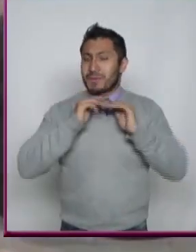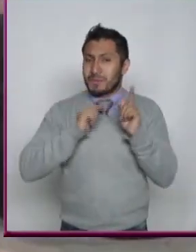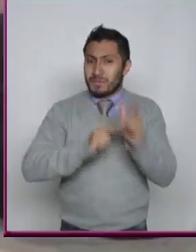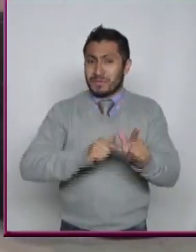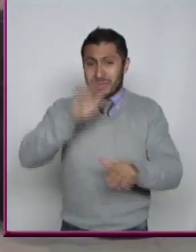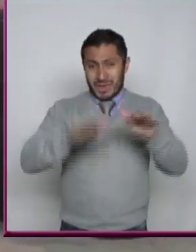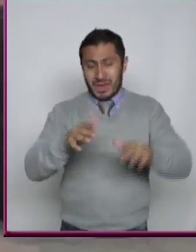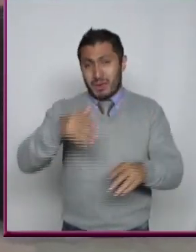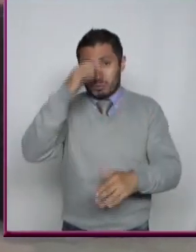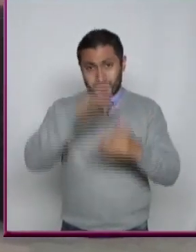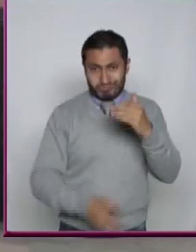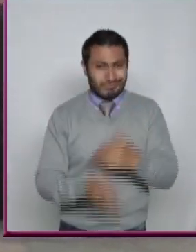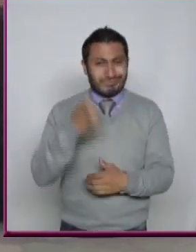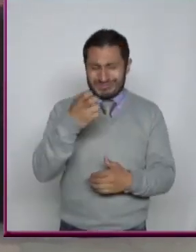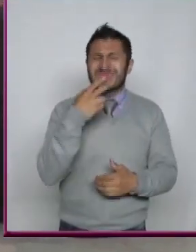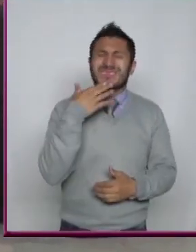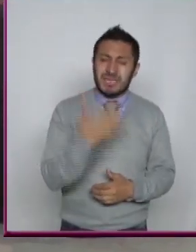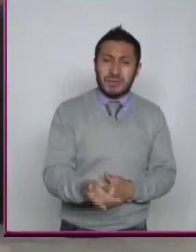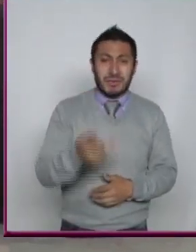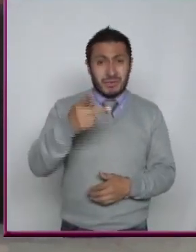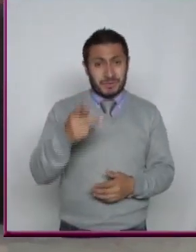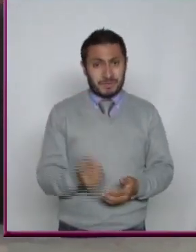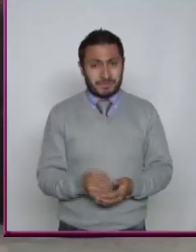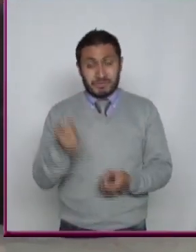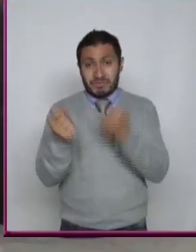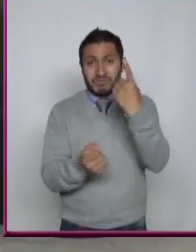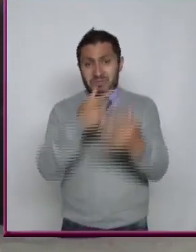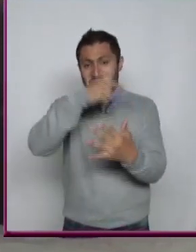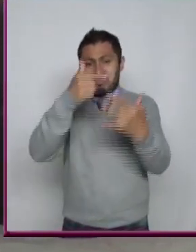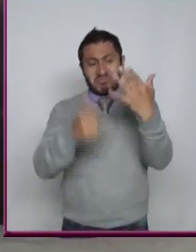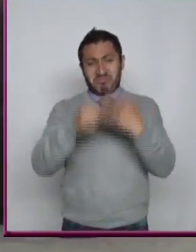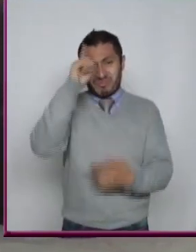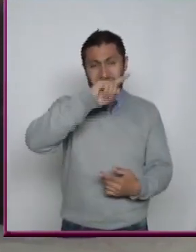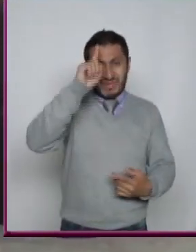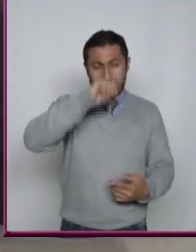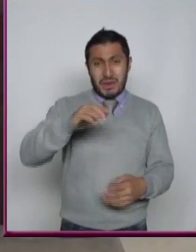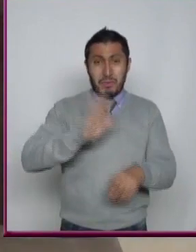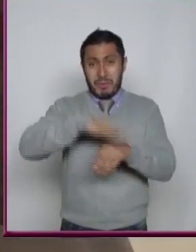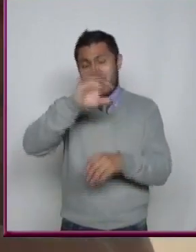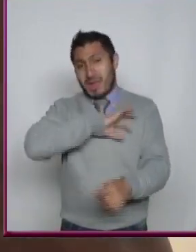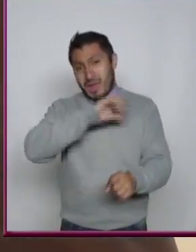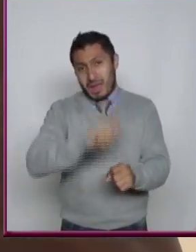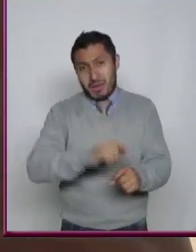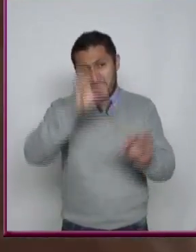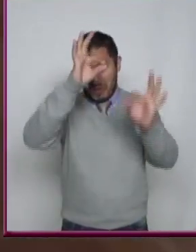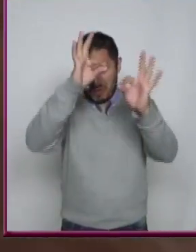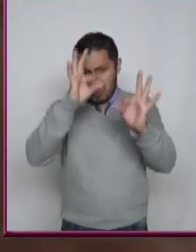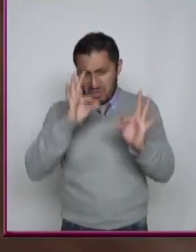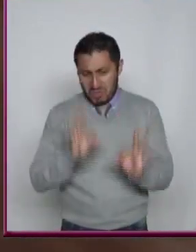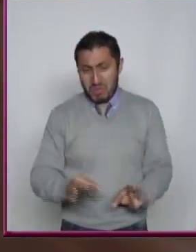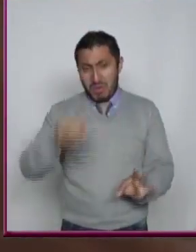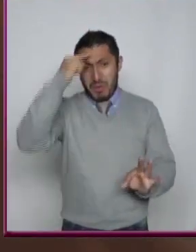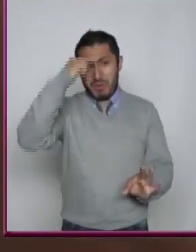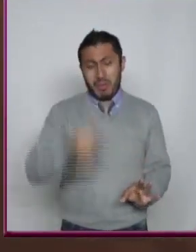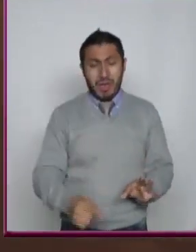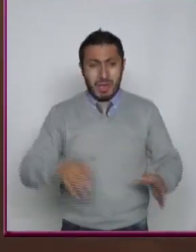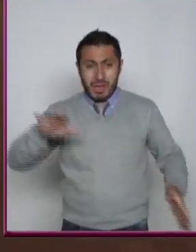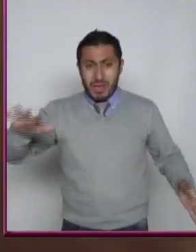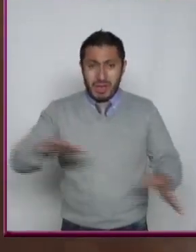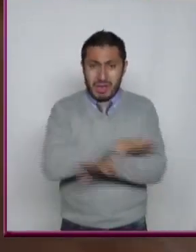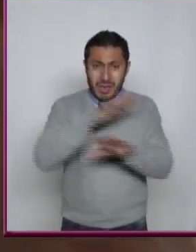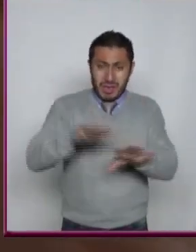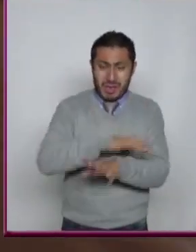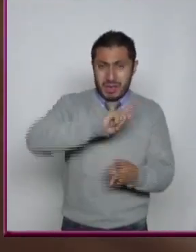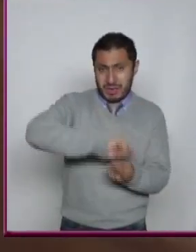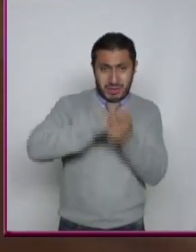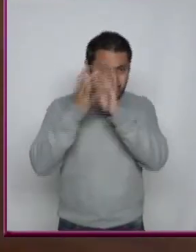termina, y eso está bien. Y ahora, algunas recomendaciones como un poco más específicas como para poder hacer este cambio o este